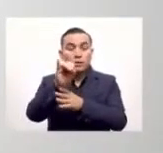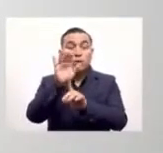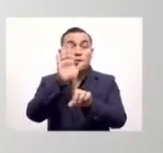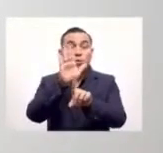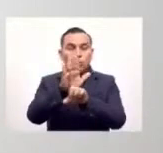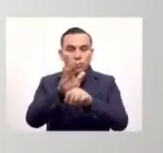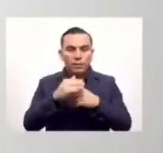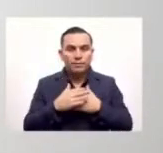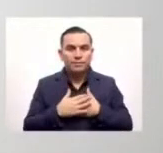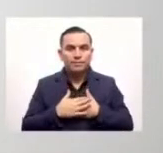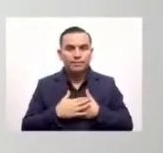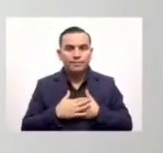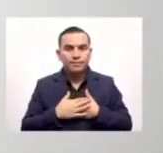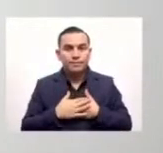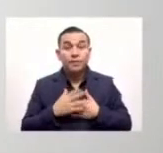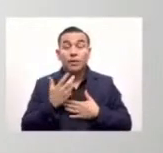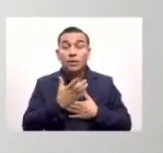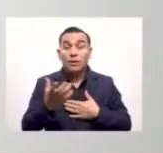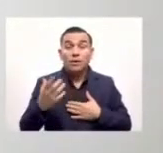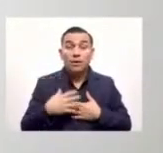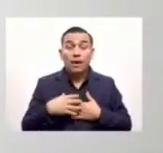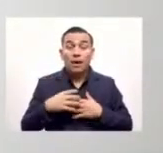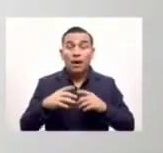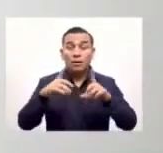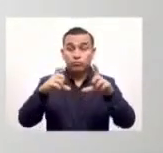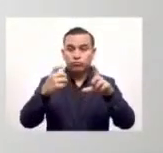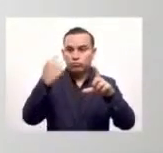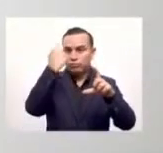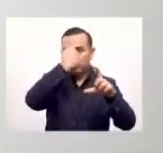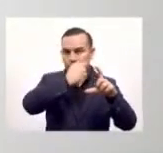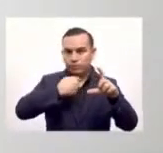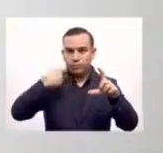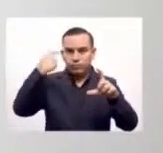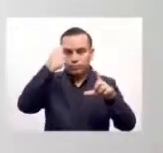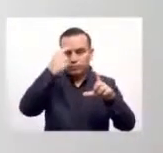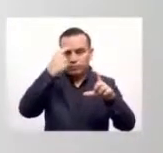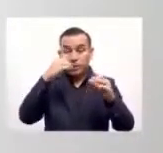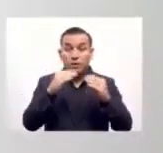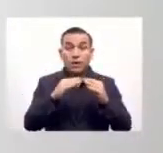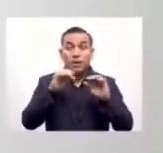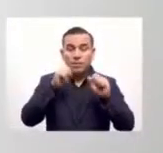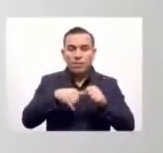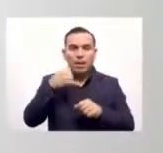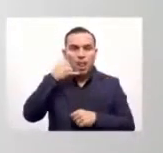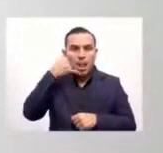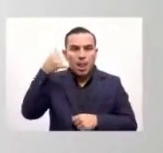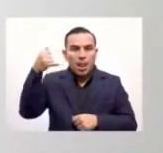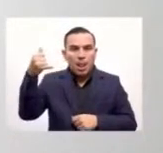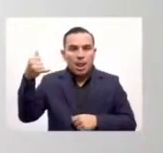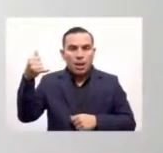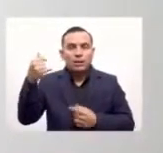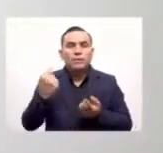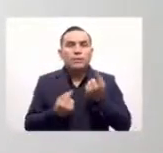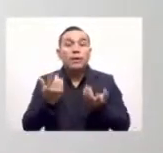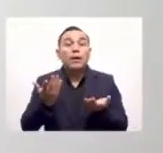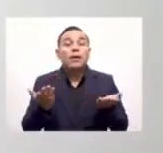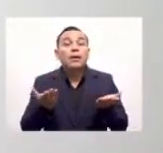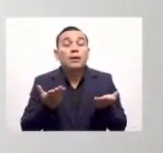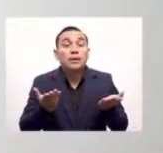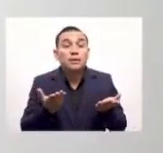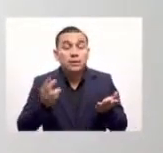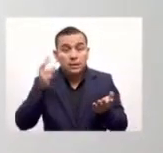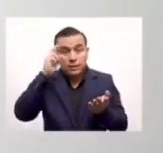es la primera vez que Bukele comunica formalmente a los salvadoreños esto,